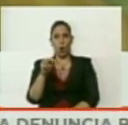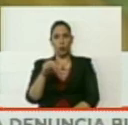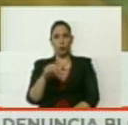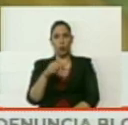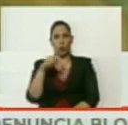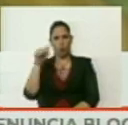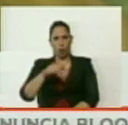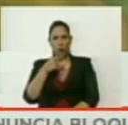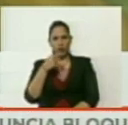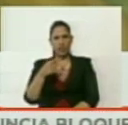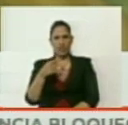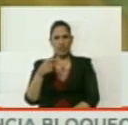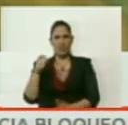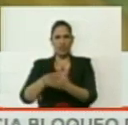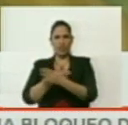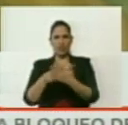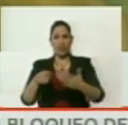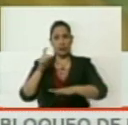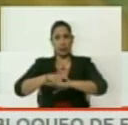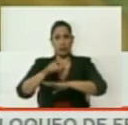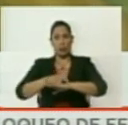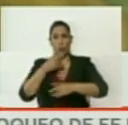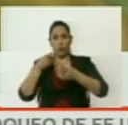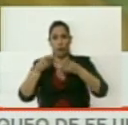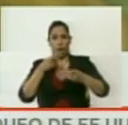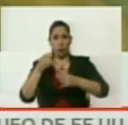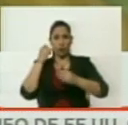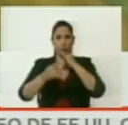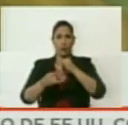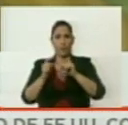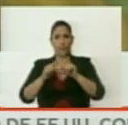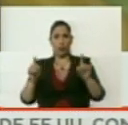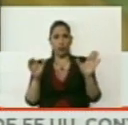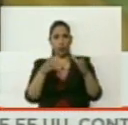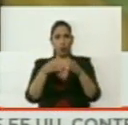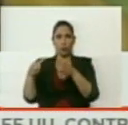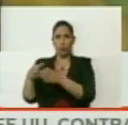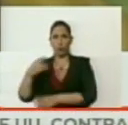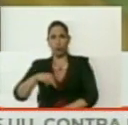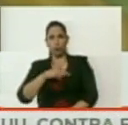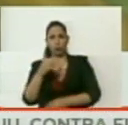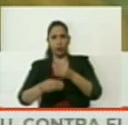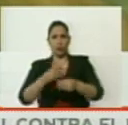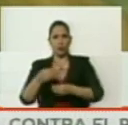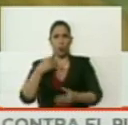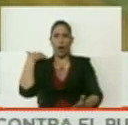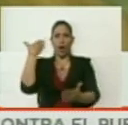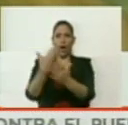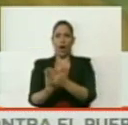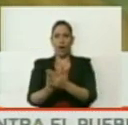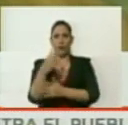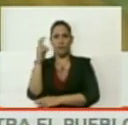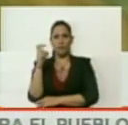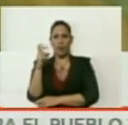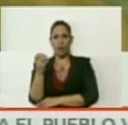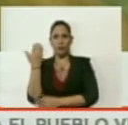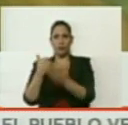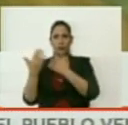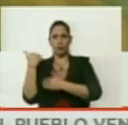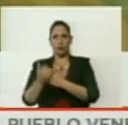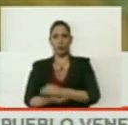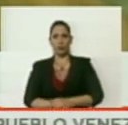sentencia que el tiempo del diálogo ha terminado. La reunión que sostuvimos hasta el viernes pasado en